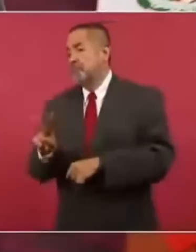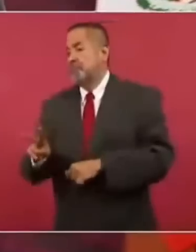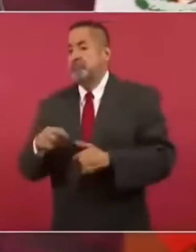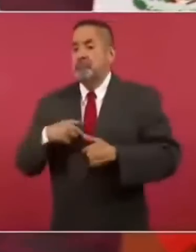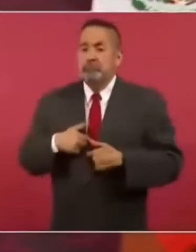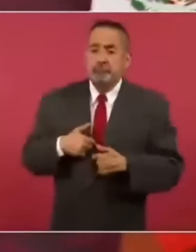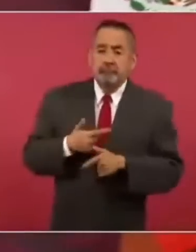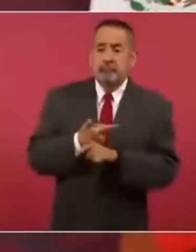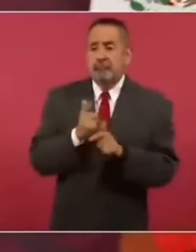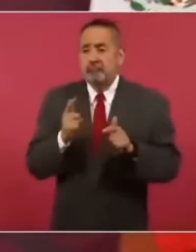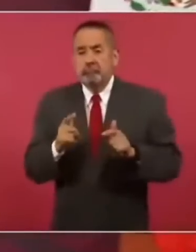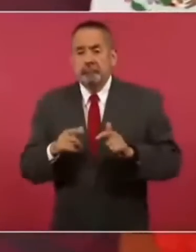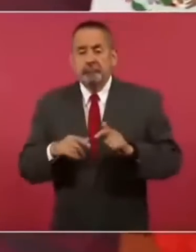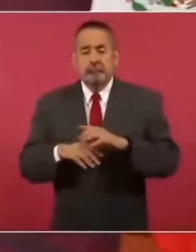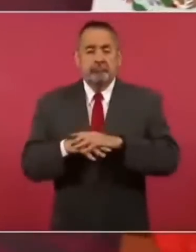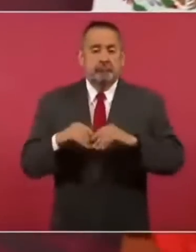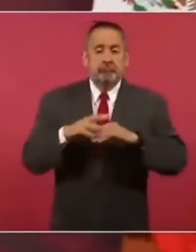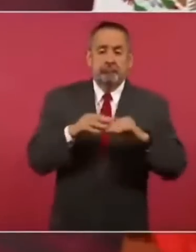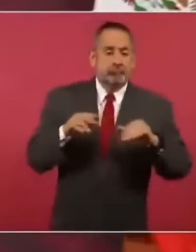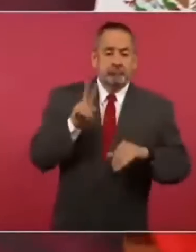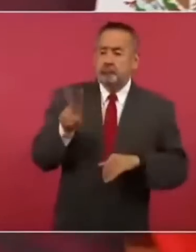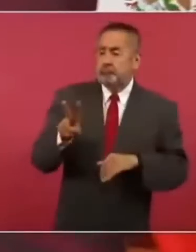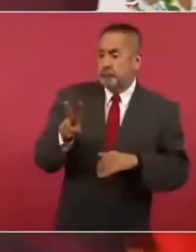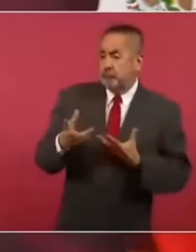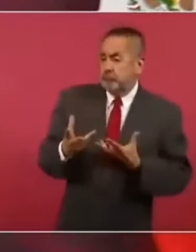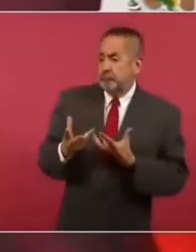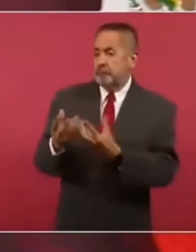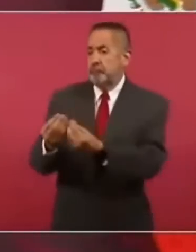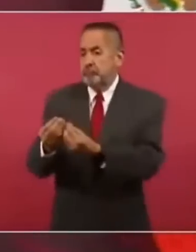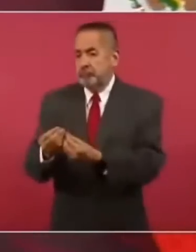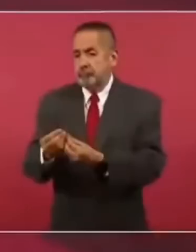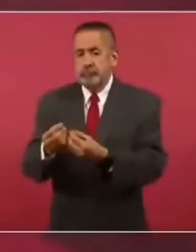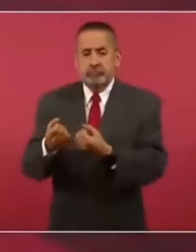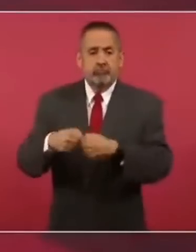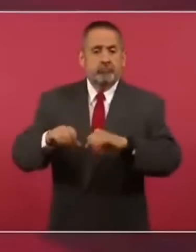de integrantes de la sociedad civil